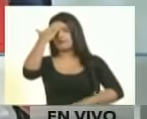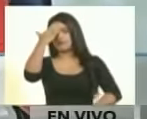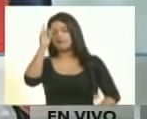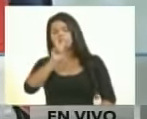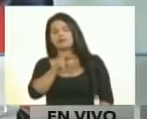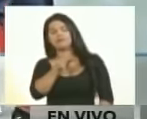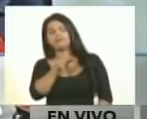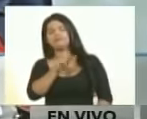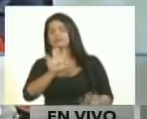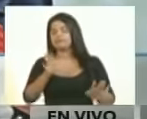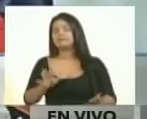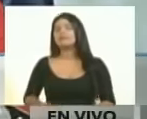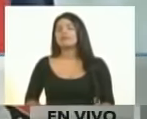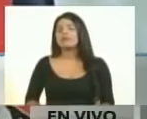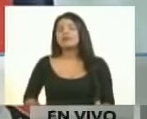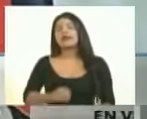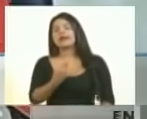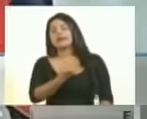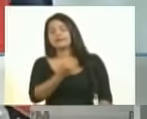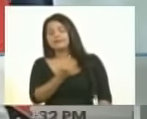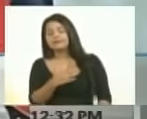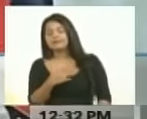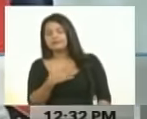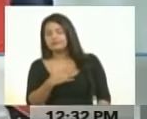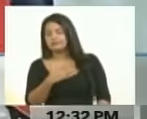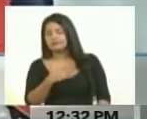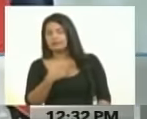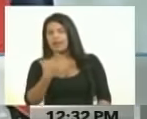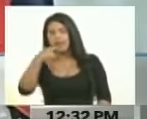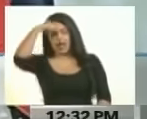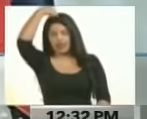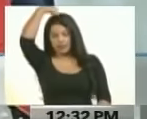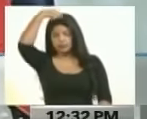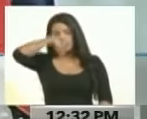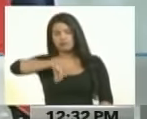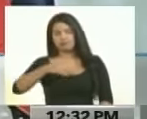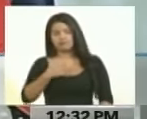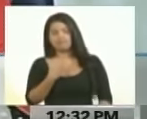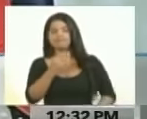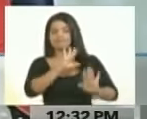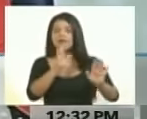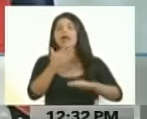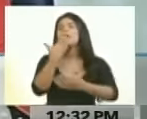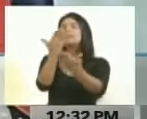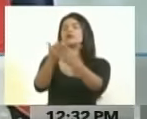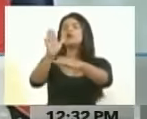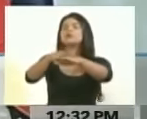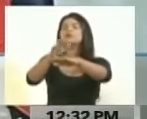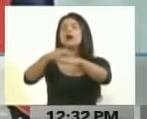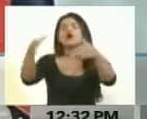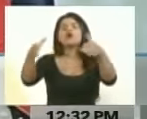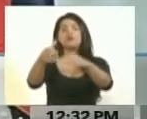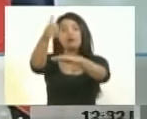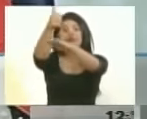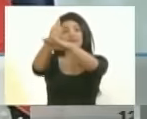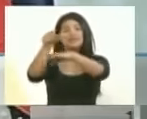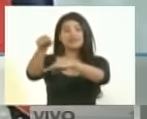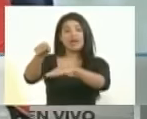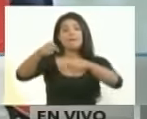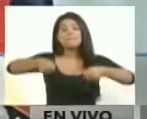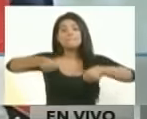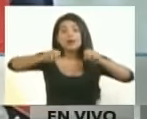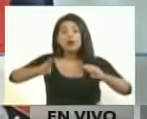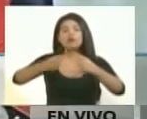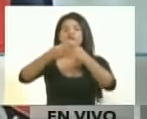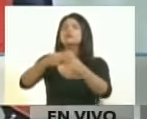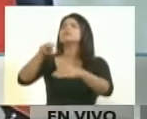la Secretaría General del Mercosur, solicita que se nos dé constancia